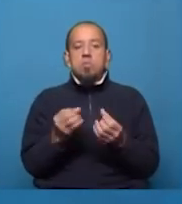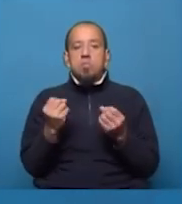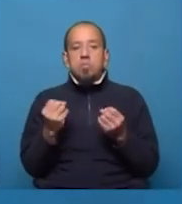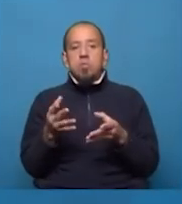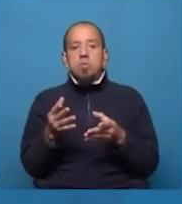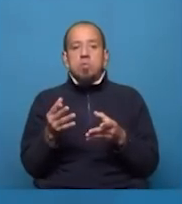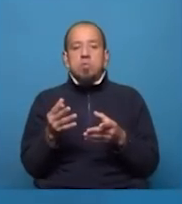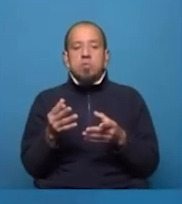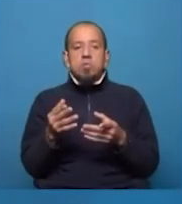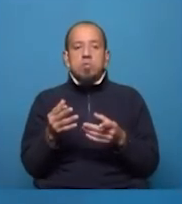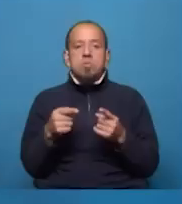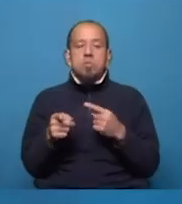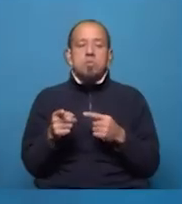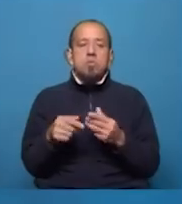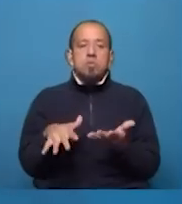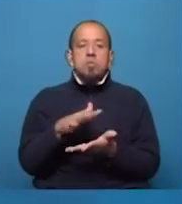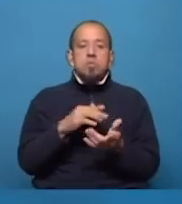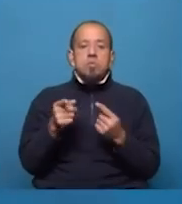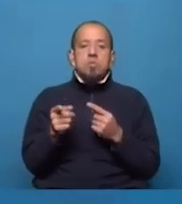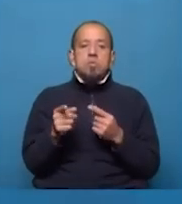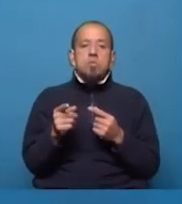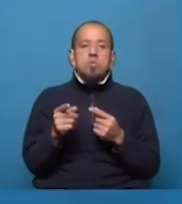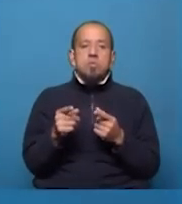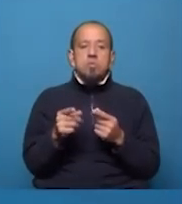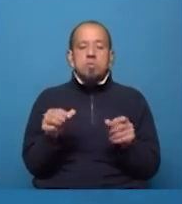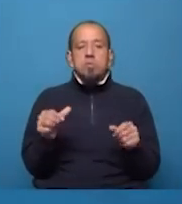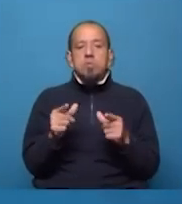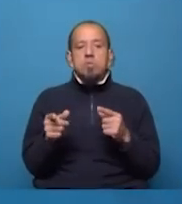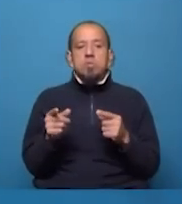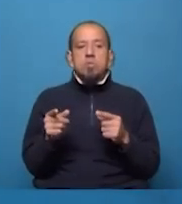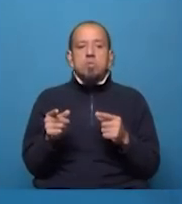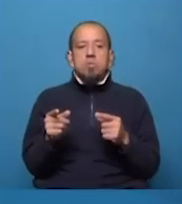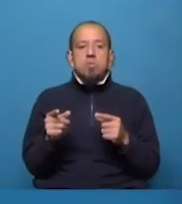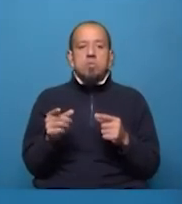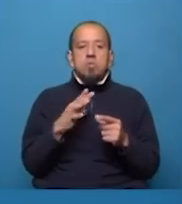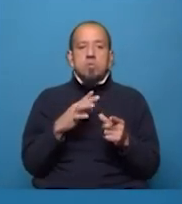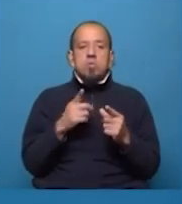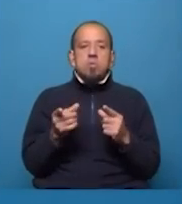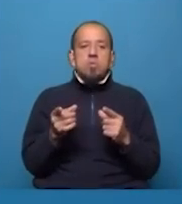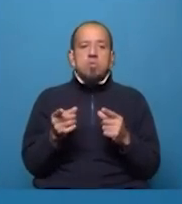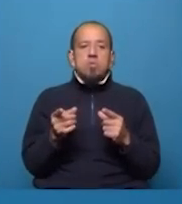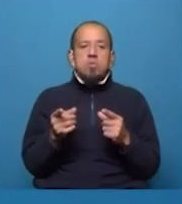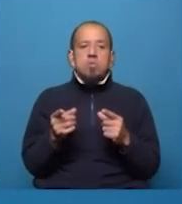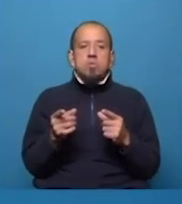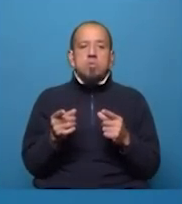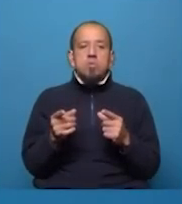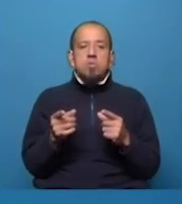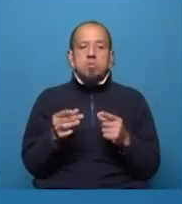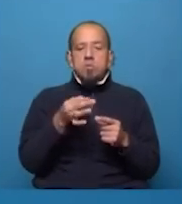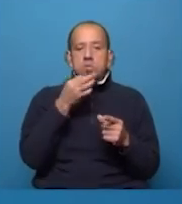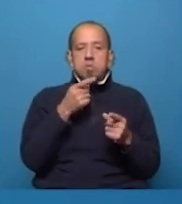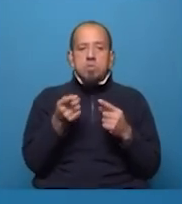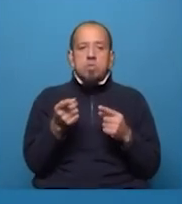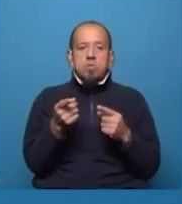se detectó una situación en la última evaluación que hizo gafilad donde al final